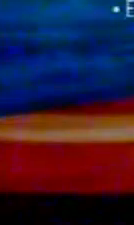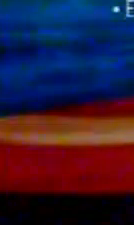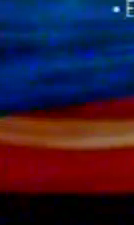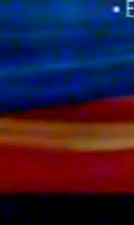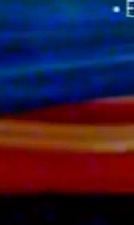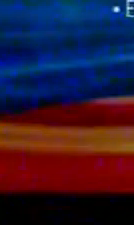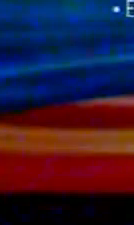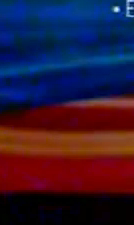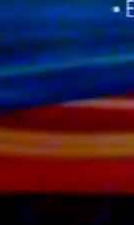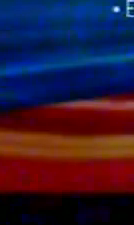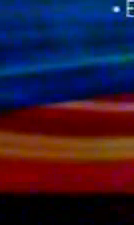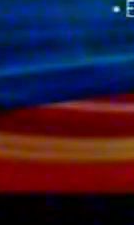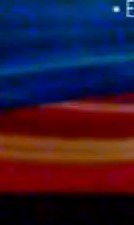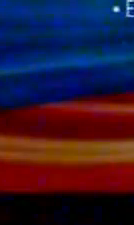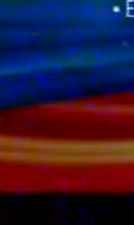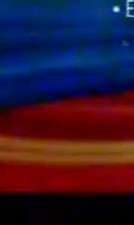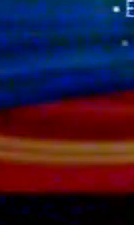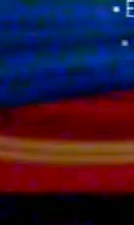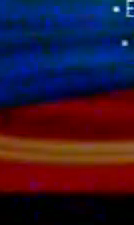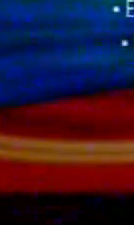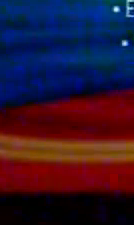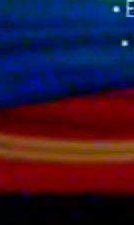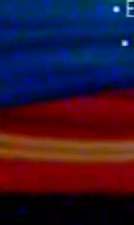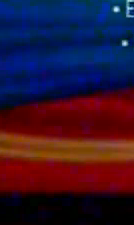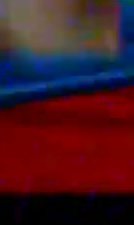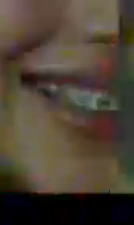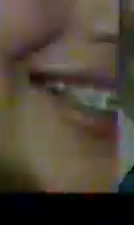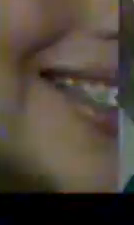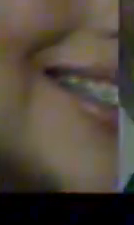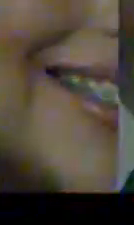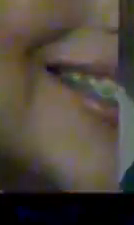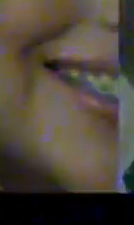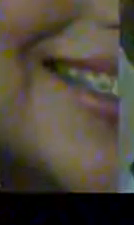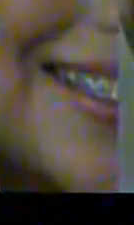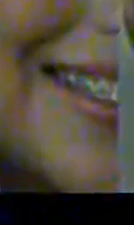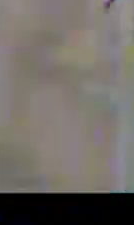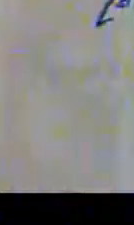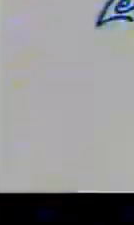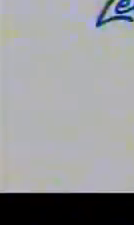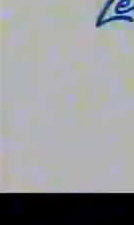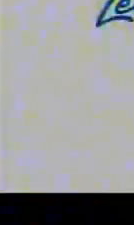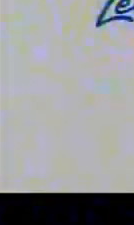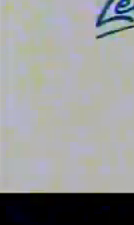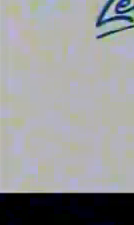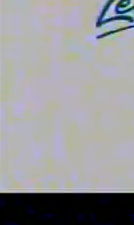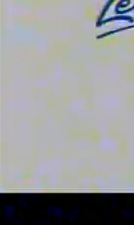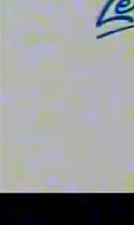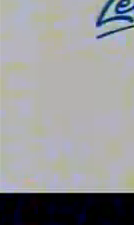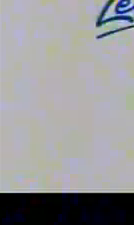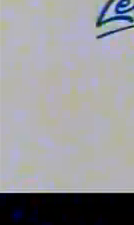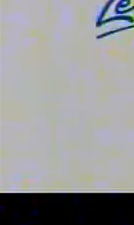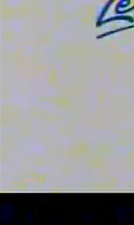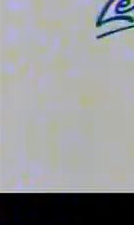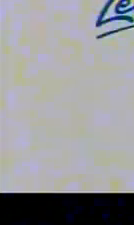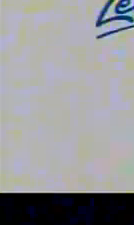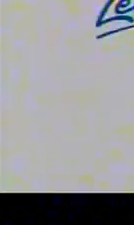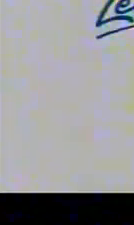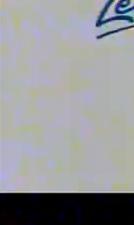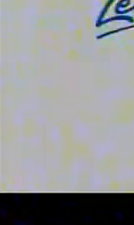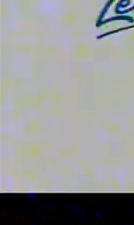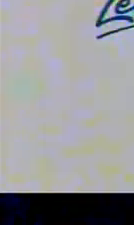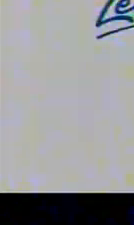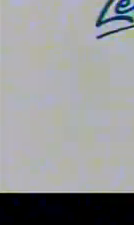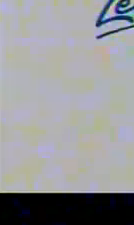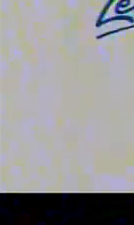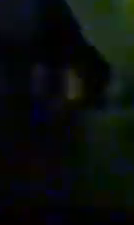a la renta y eliminamos 100.000 agentes de retención porque estamos decididos a crecer. Toda una vida. El gobierno